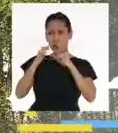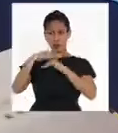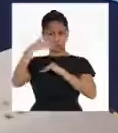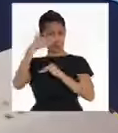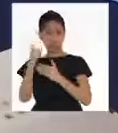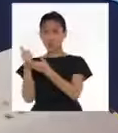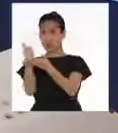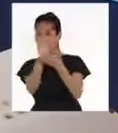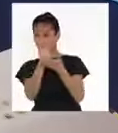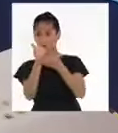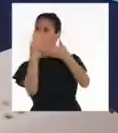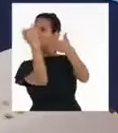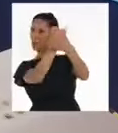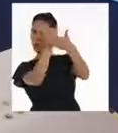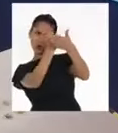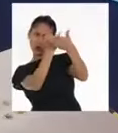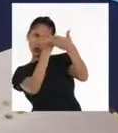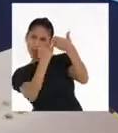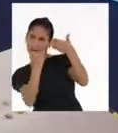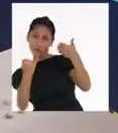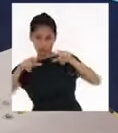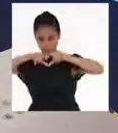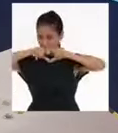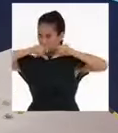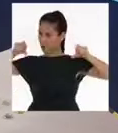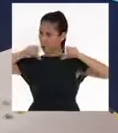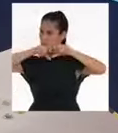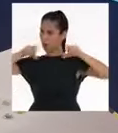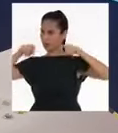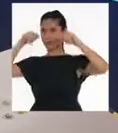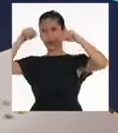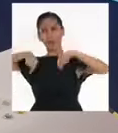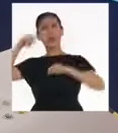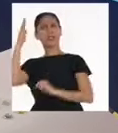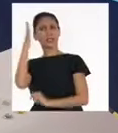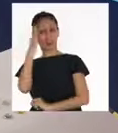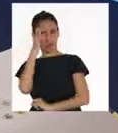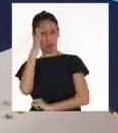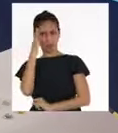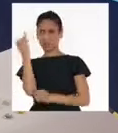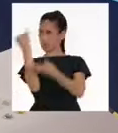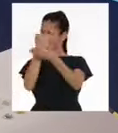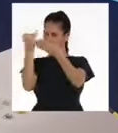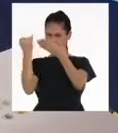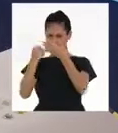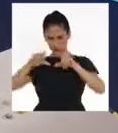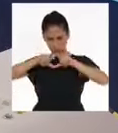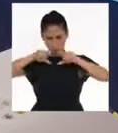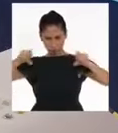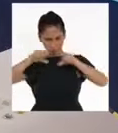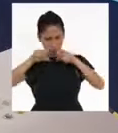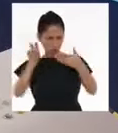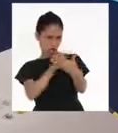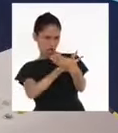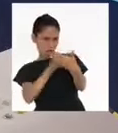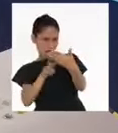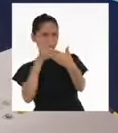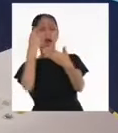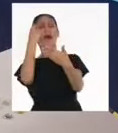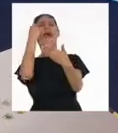barras. Ahora ya sabemos que leer gráficos de barras nos ayuda a analizar y a comprender mejor